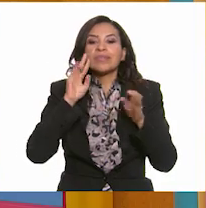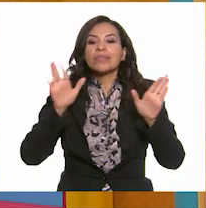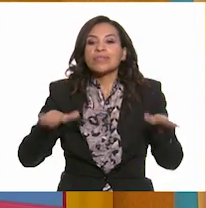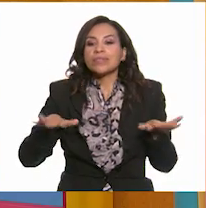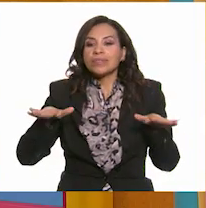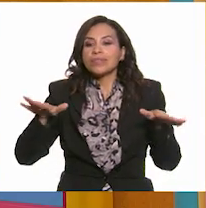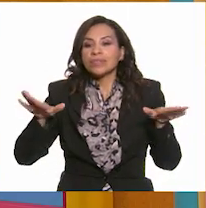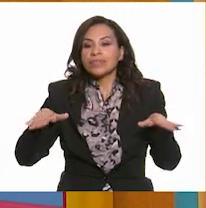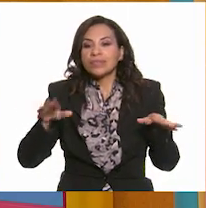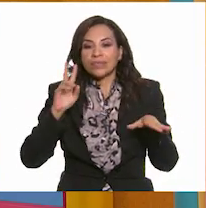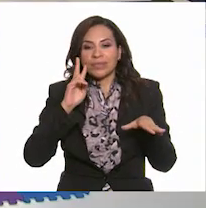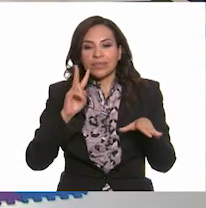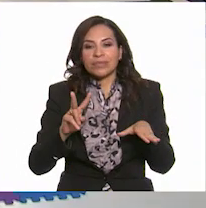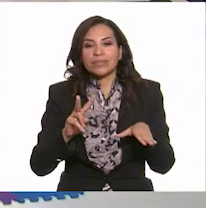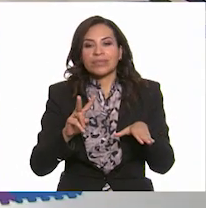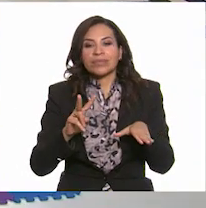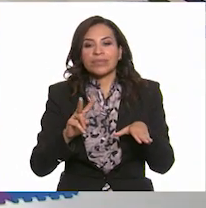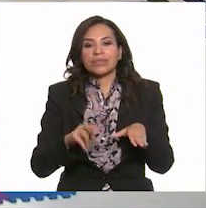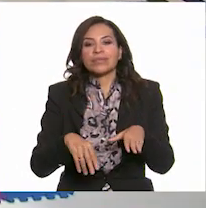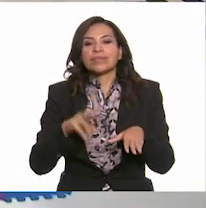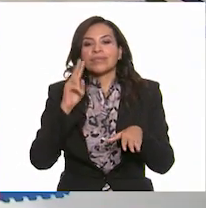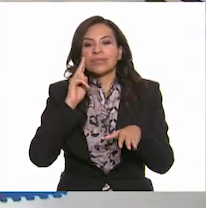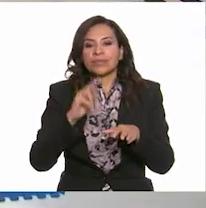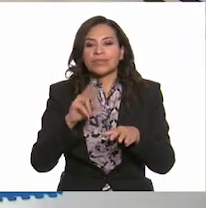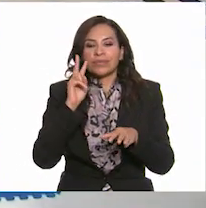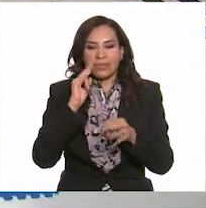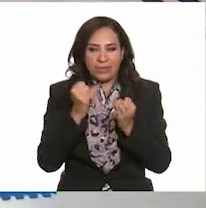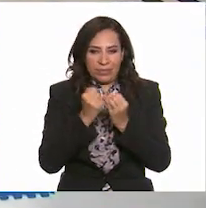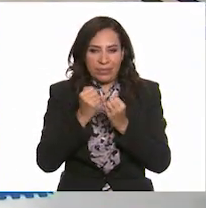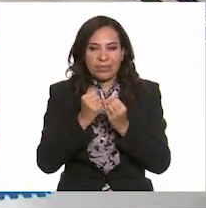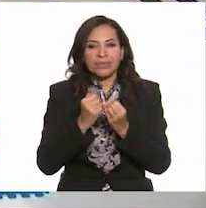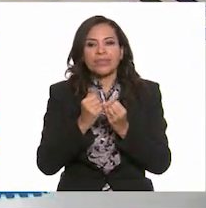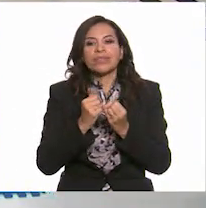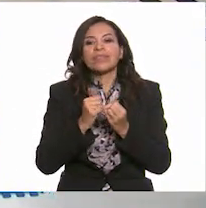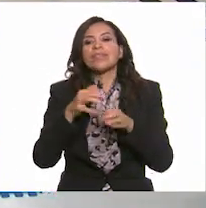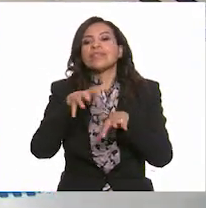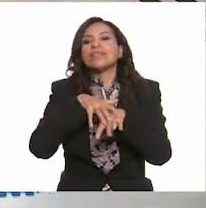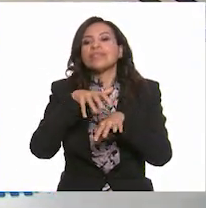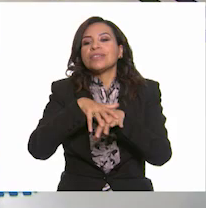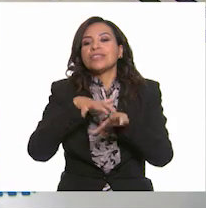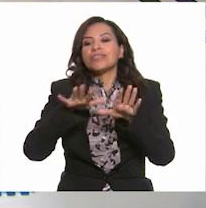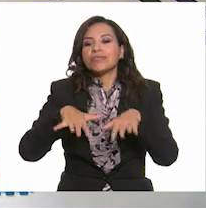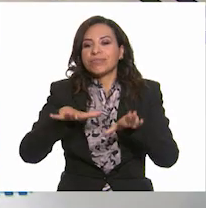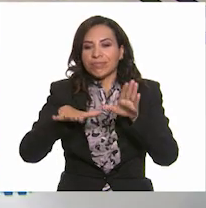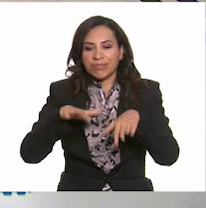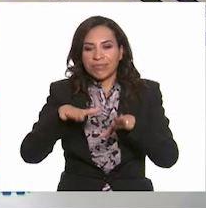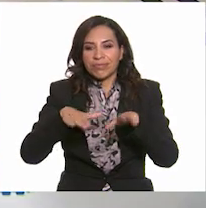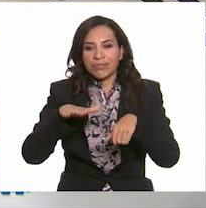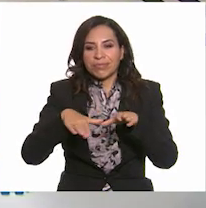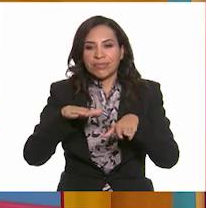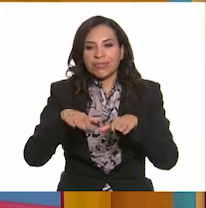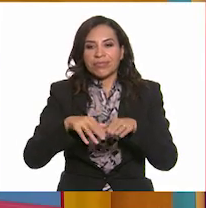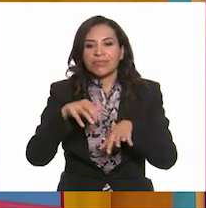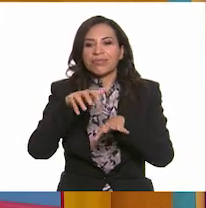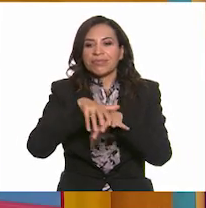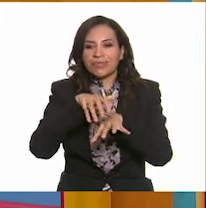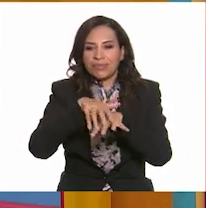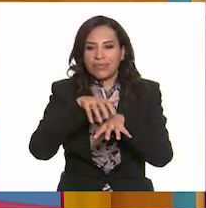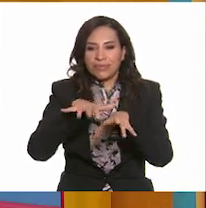así, sus palmas así, sus patas así, con los pies